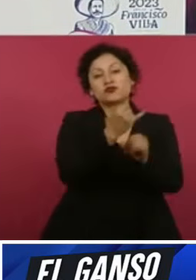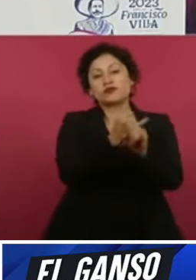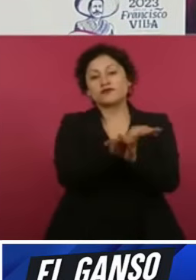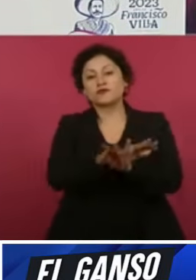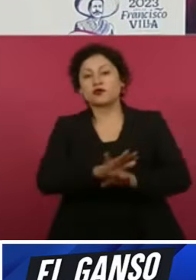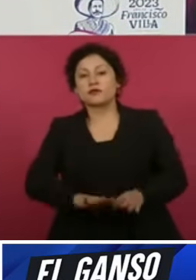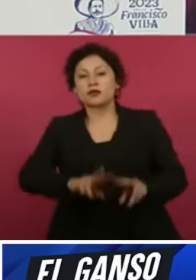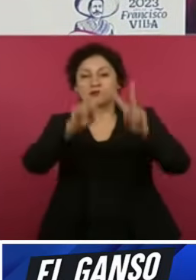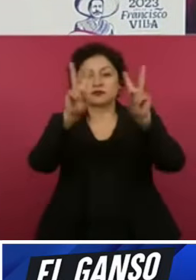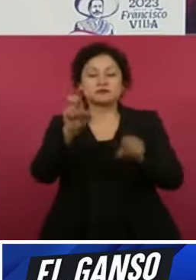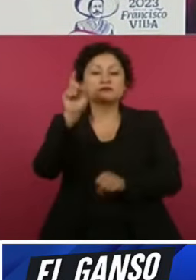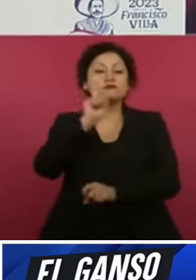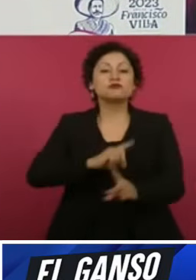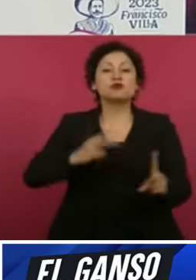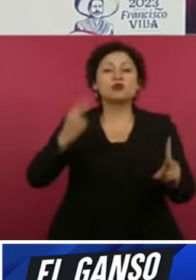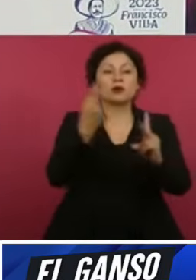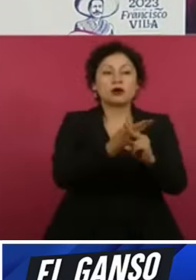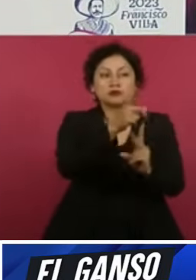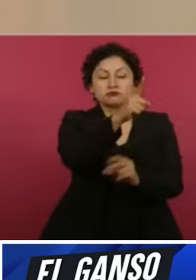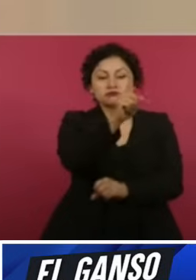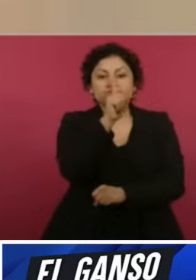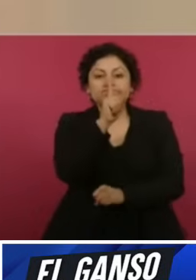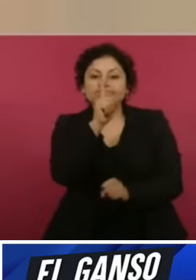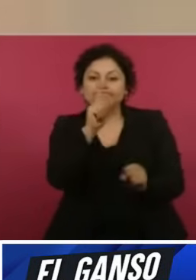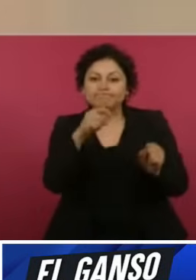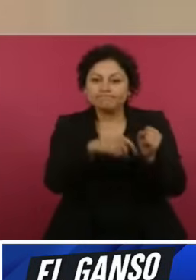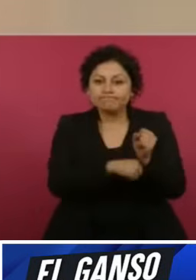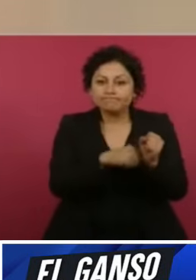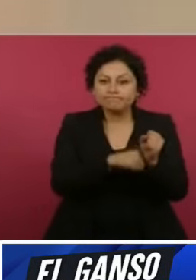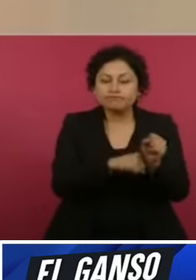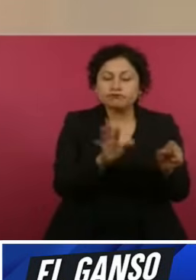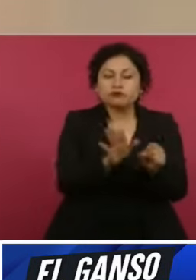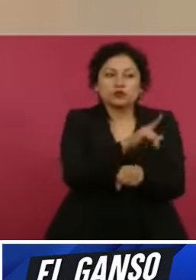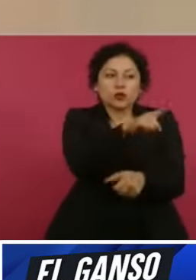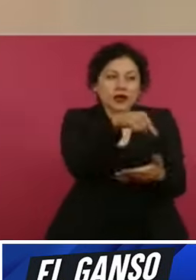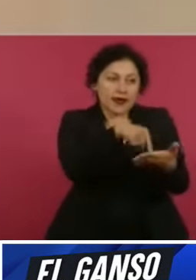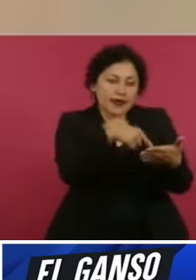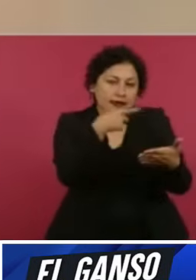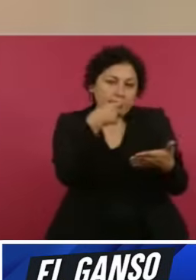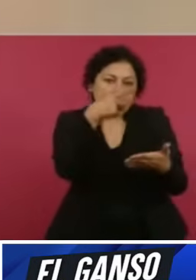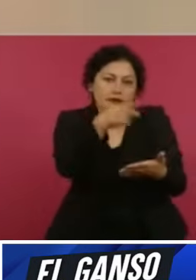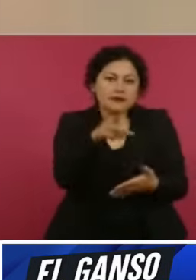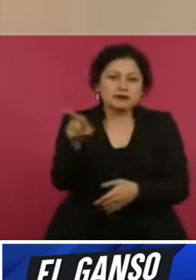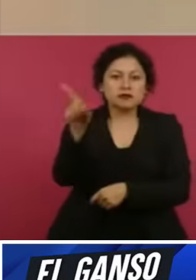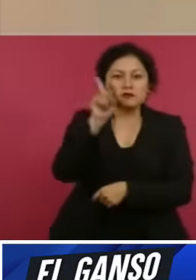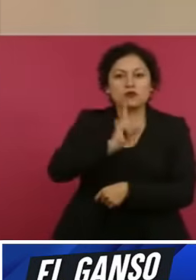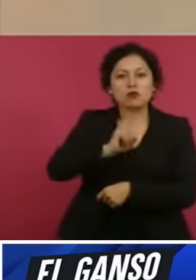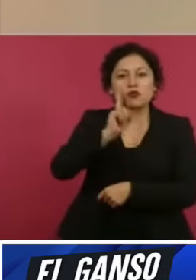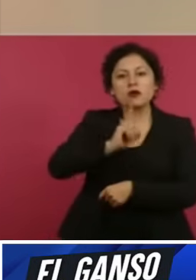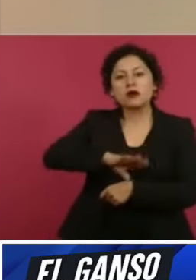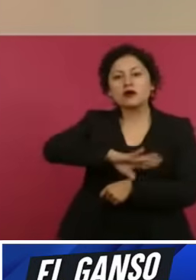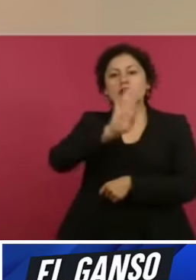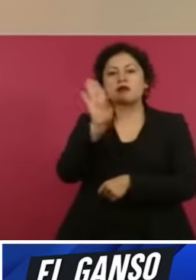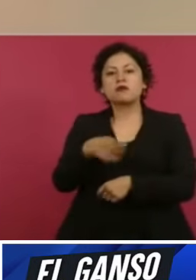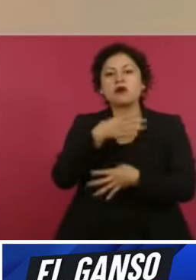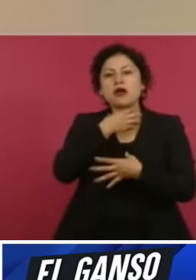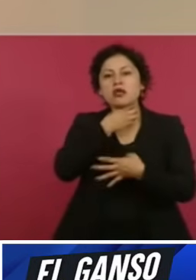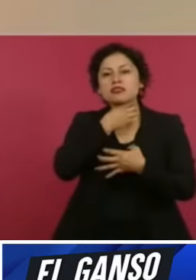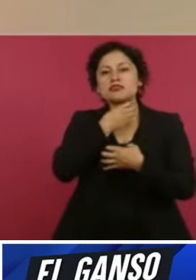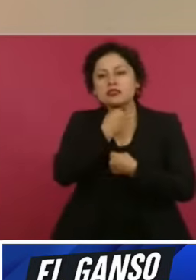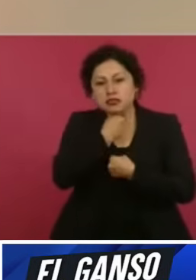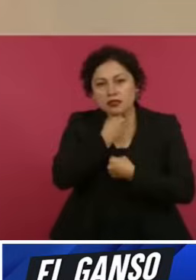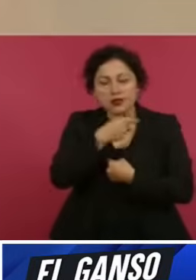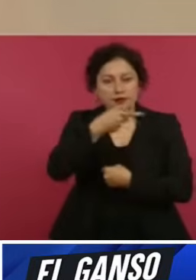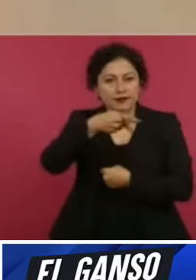señalando que Ariadna n había muerto por una broncoaspiración y no así por traumatismo